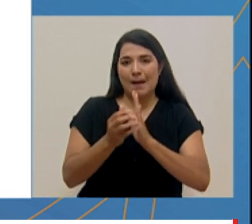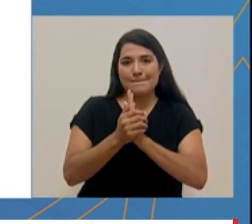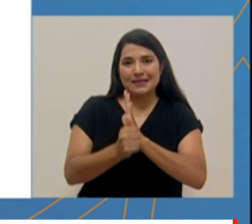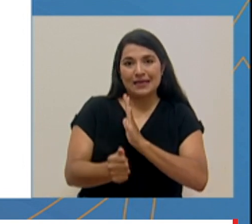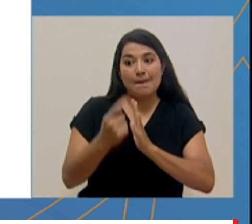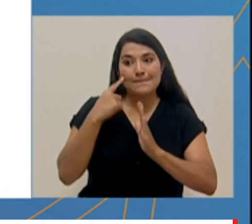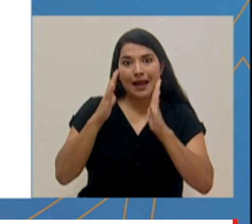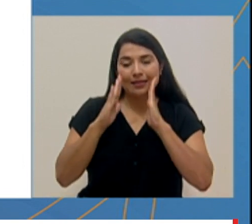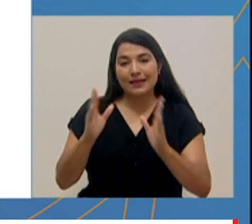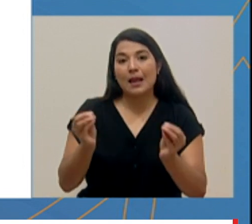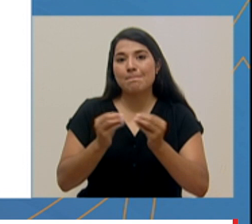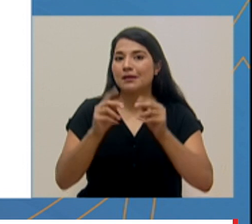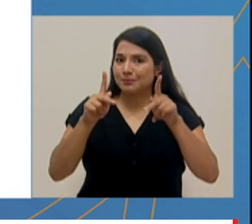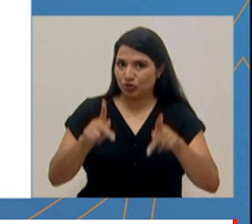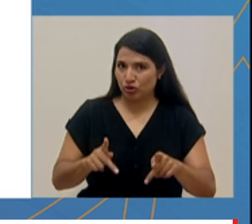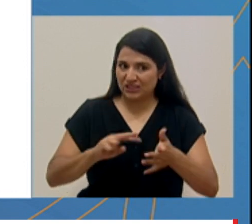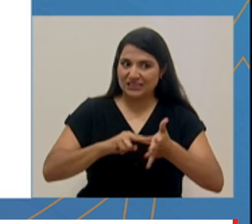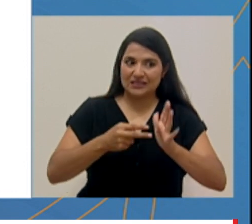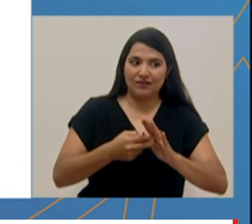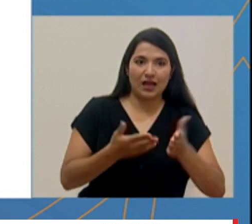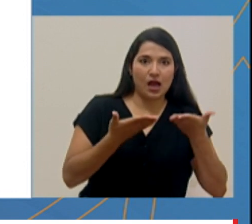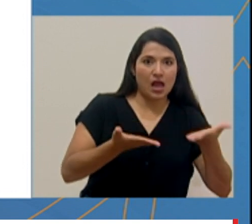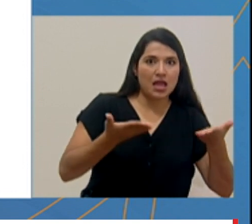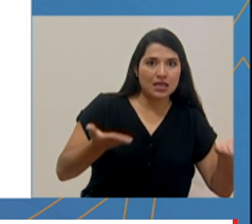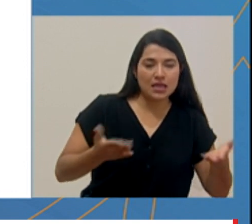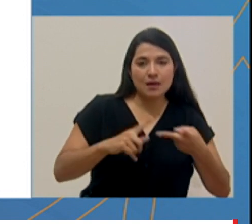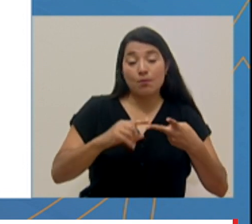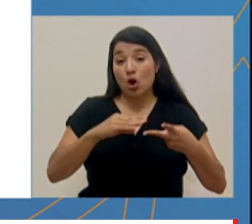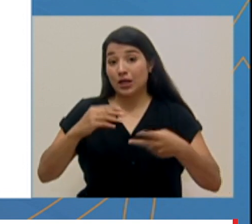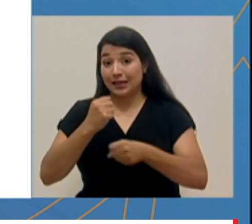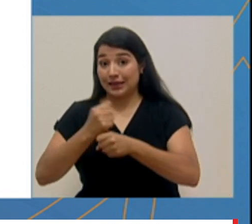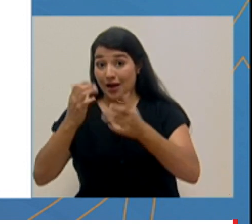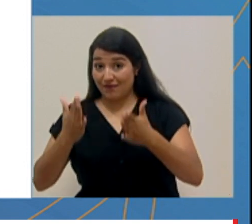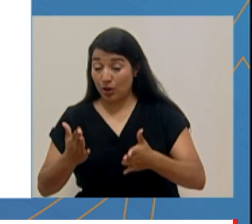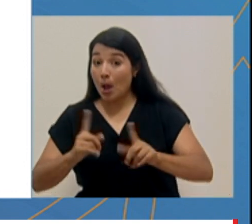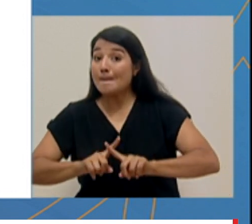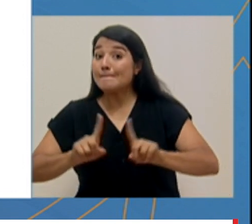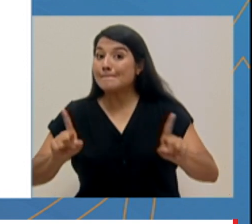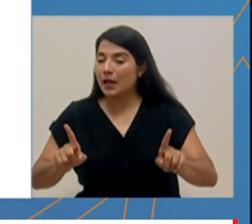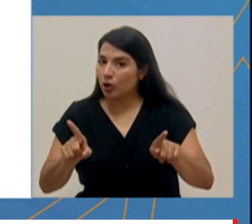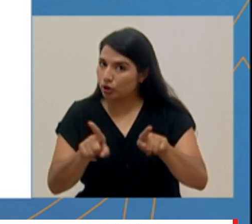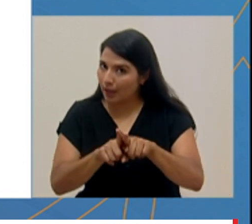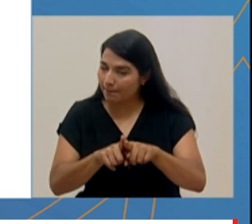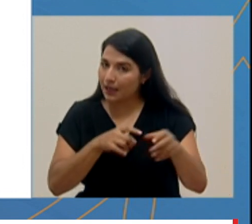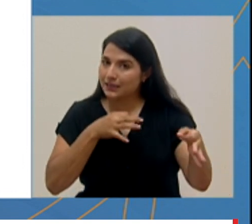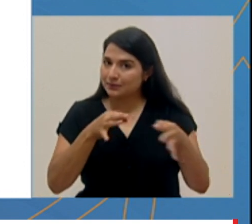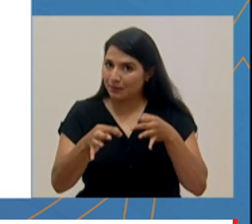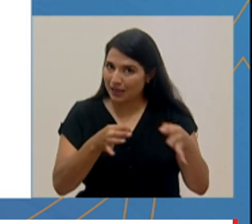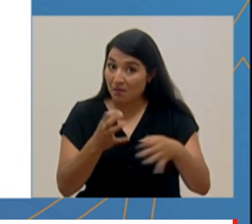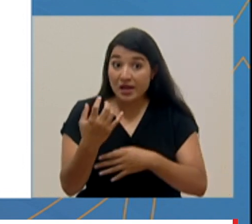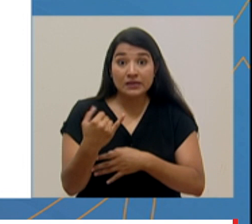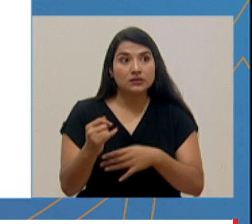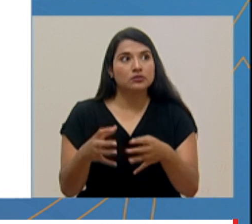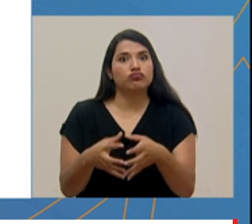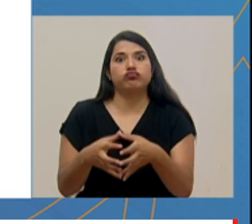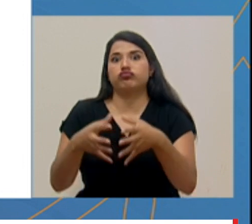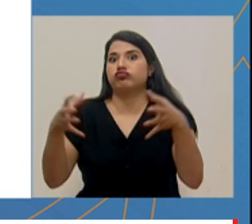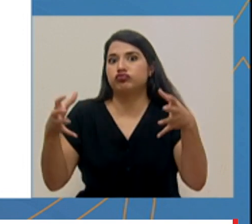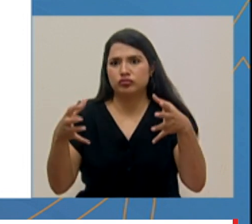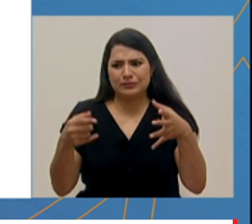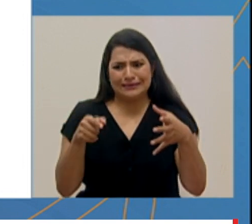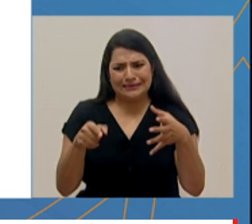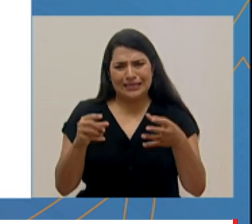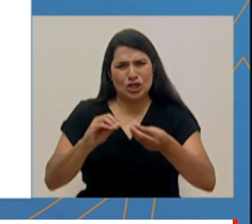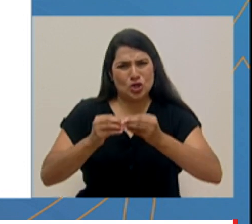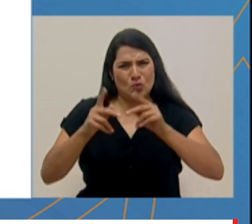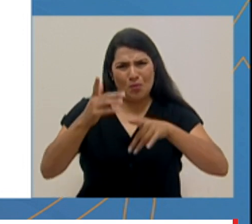valioso de todo, el recurso humano. Pero también advertimos que si se daba un crecimiento exponencial,